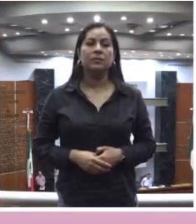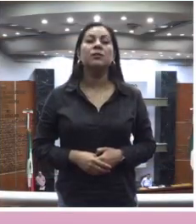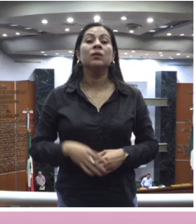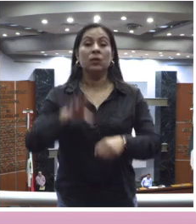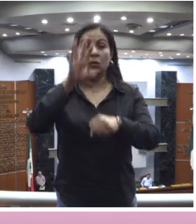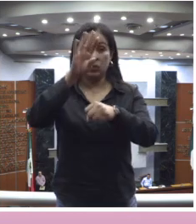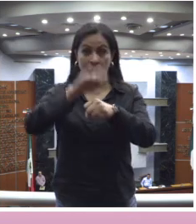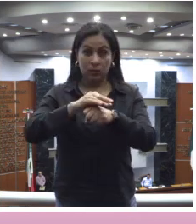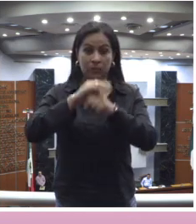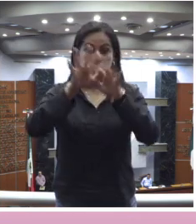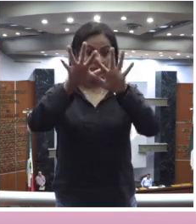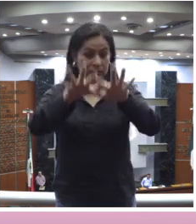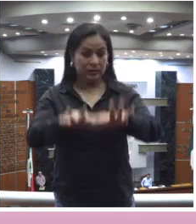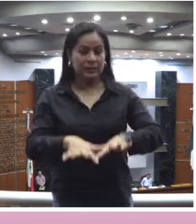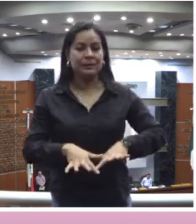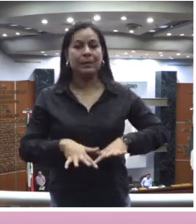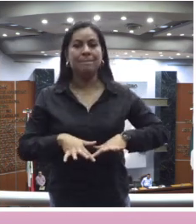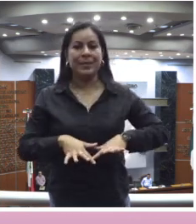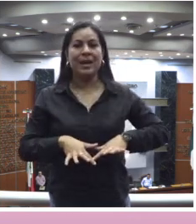Con el permiso de la Asamblea,